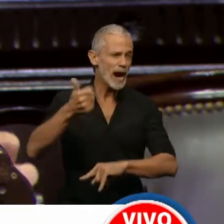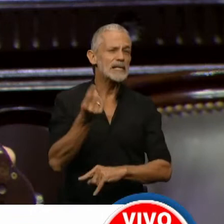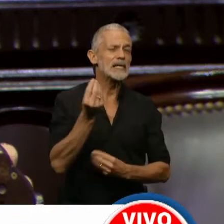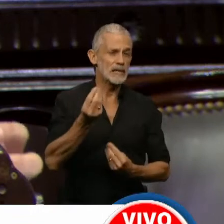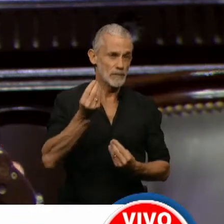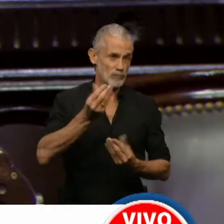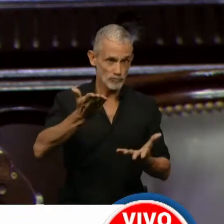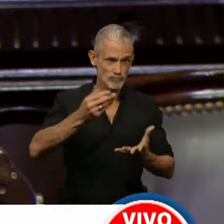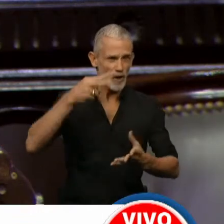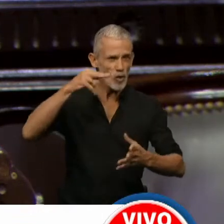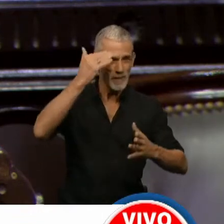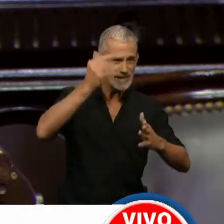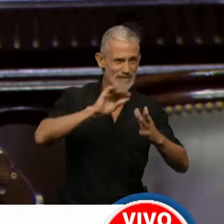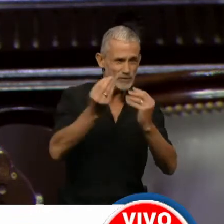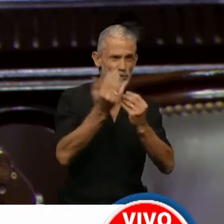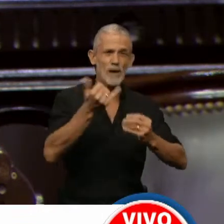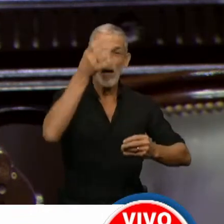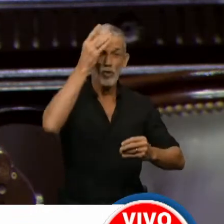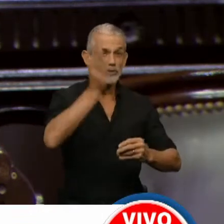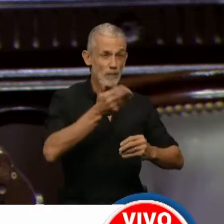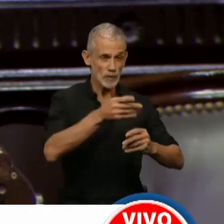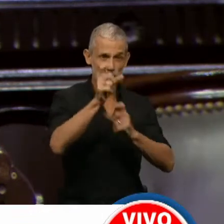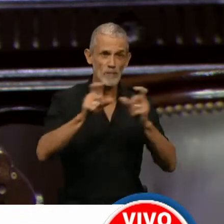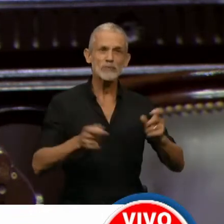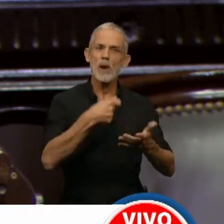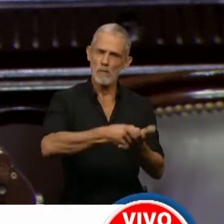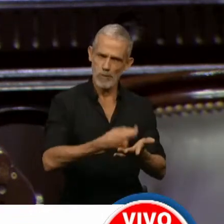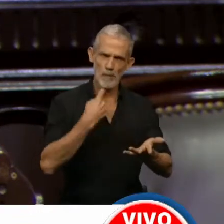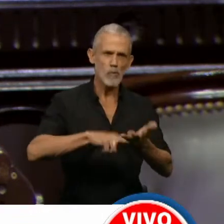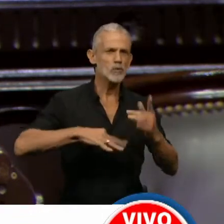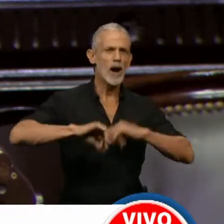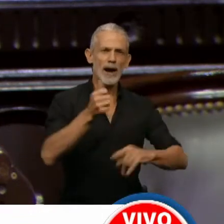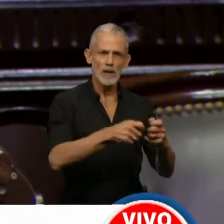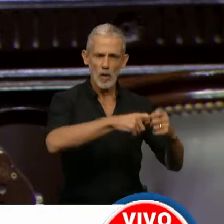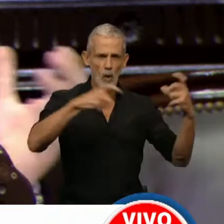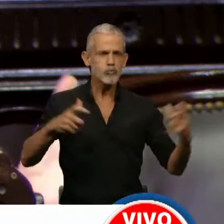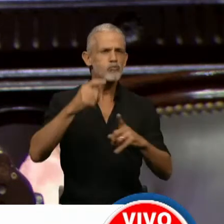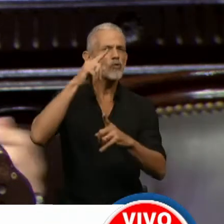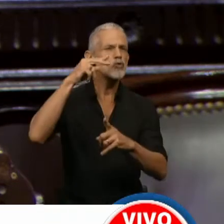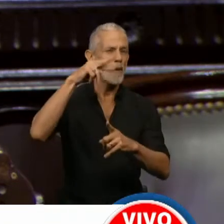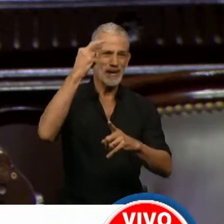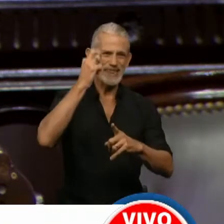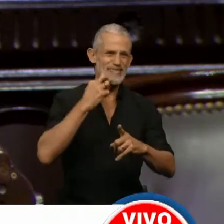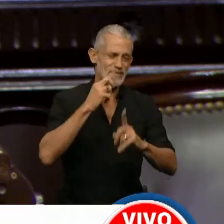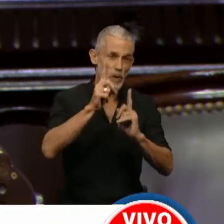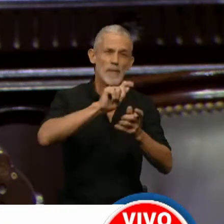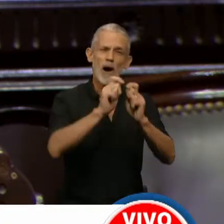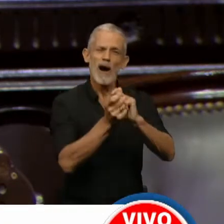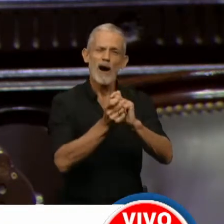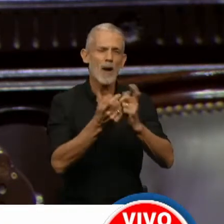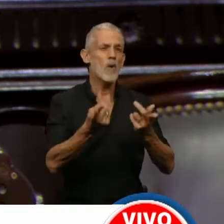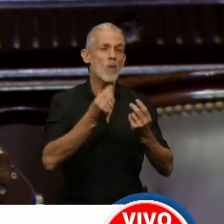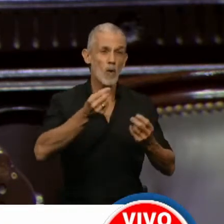Ese impuesto a las ganancias, que en el 2015 teníamos el 12% de trabajadores afectados, pasó en el 2019, en función de esas reformas